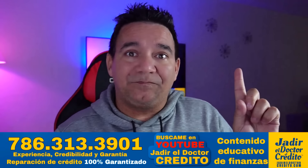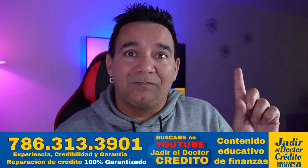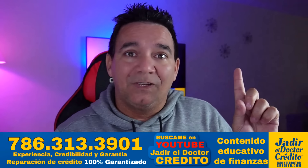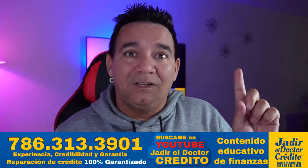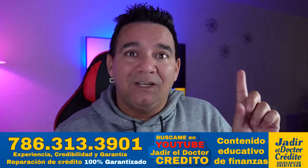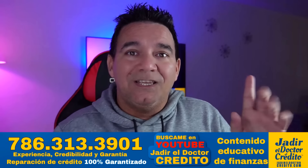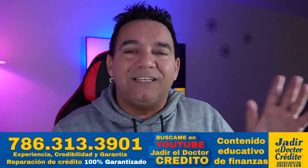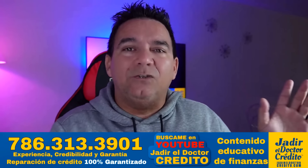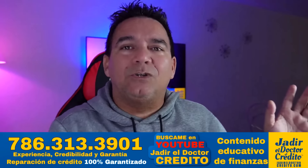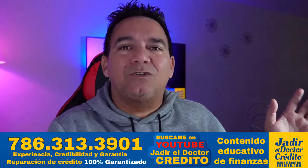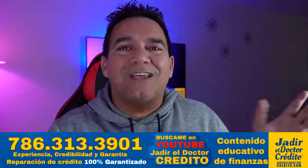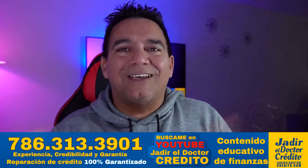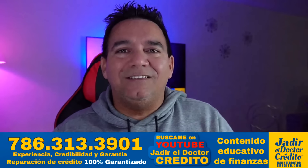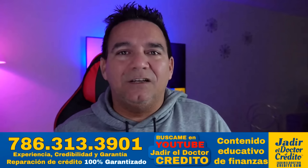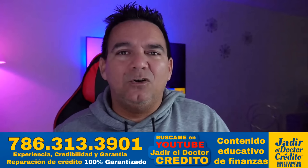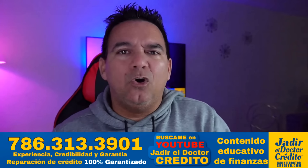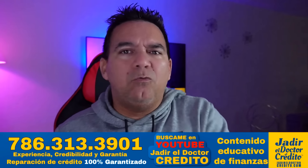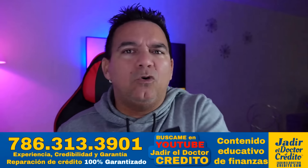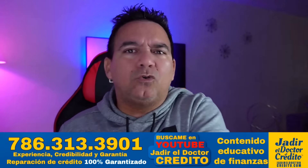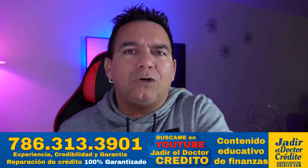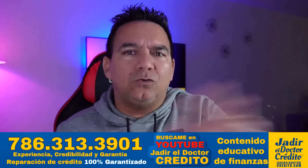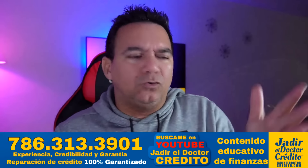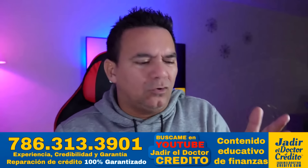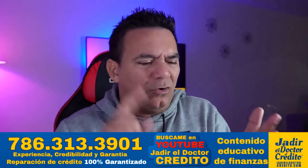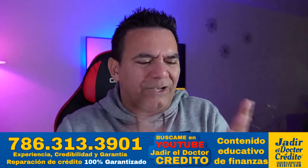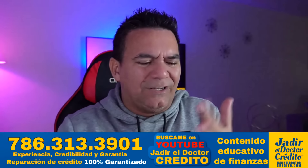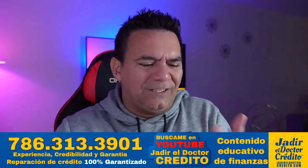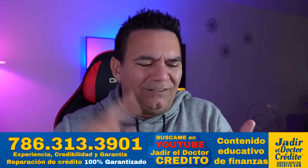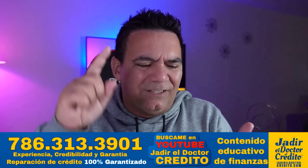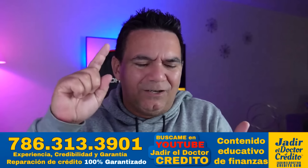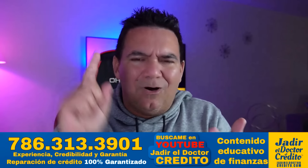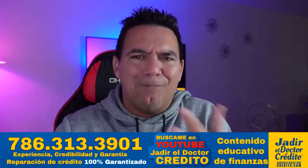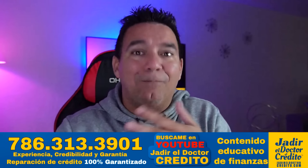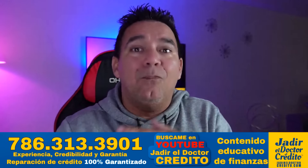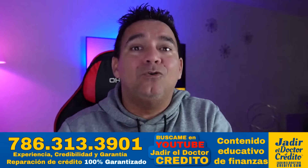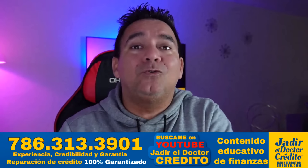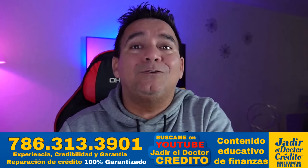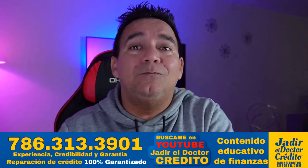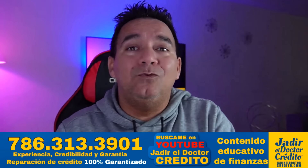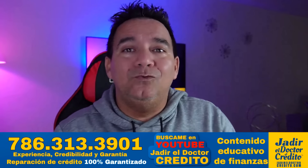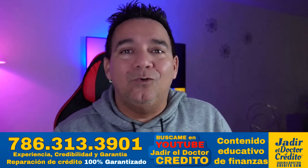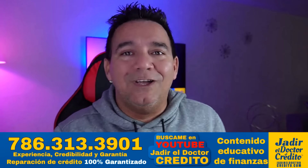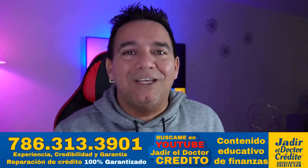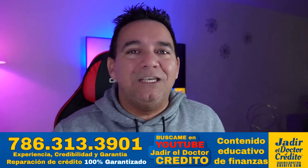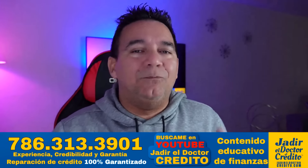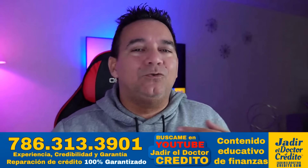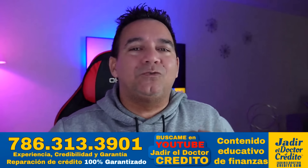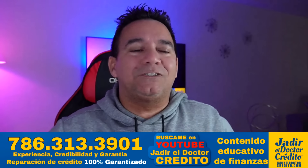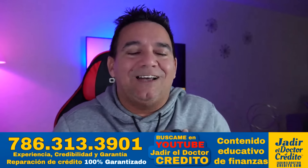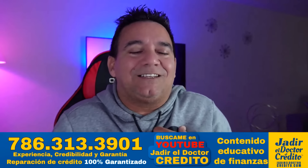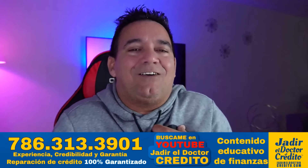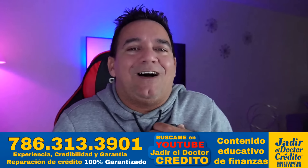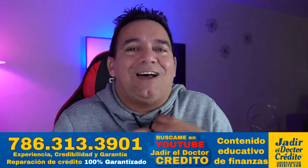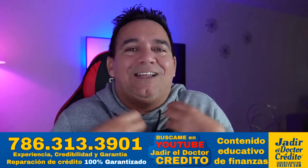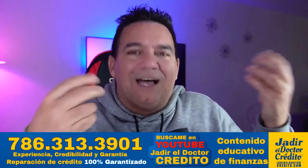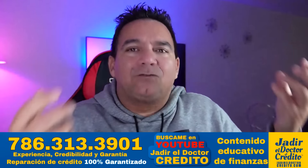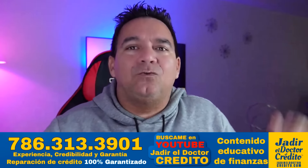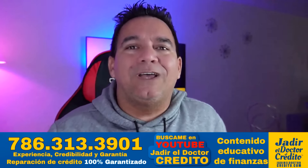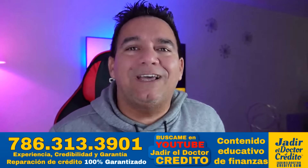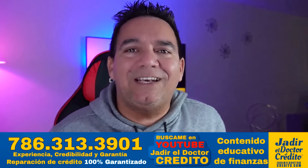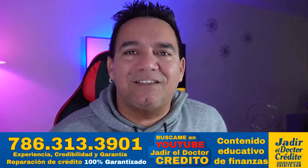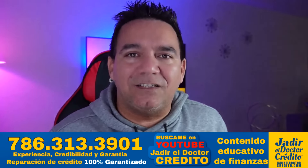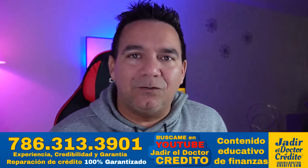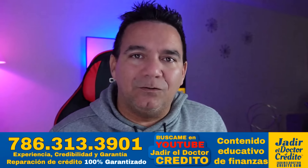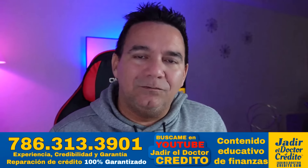acuerdas? Quitó a toda esa gente, los votó a todos los gerentes, los votó a todo el mundo y puso a trabajar a